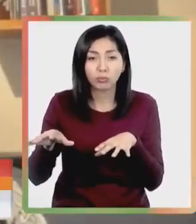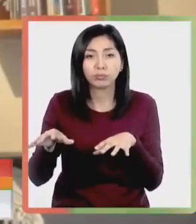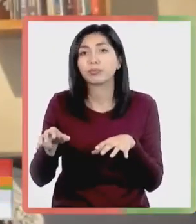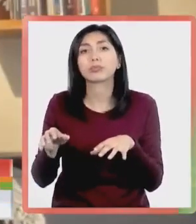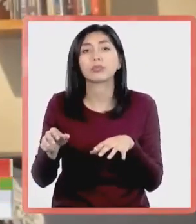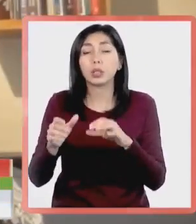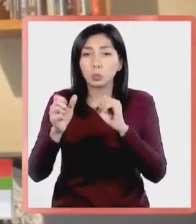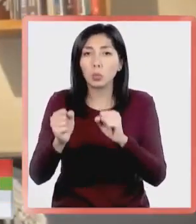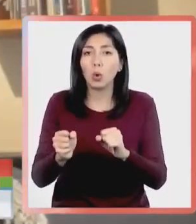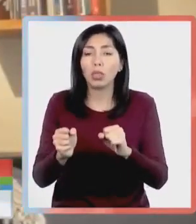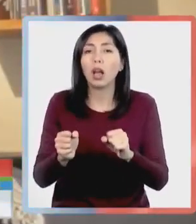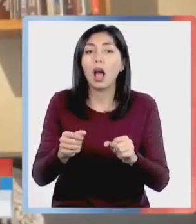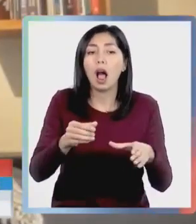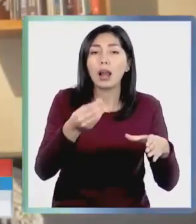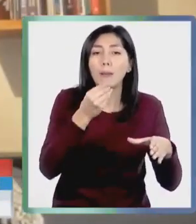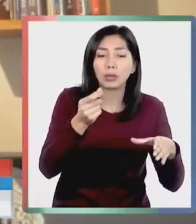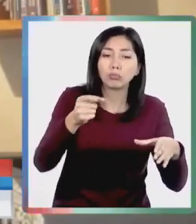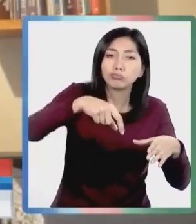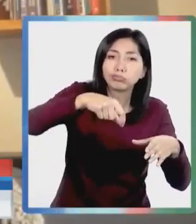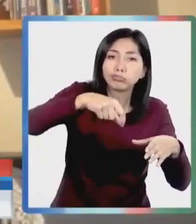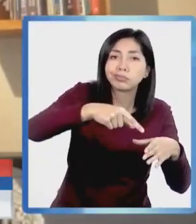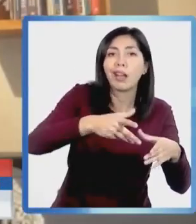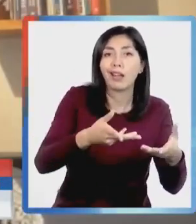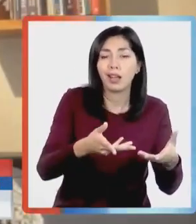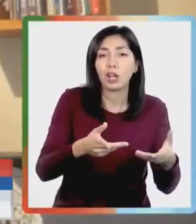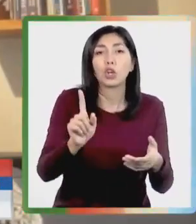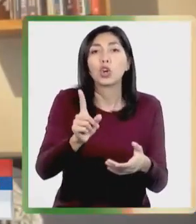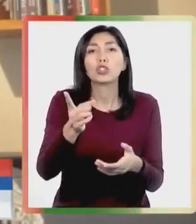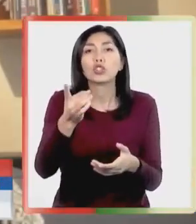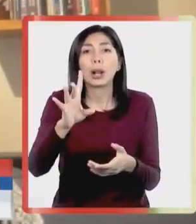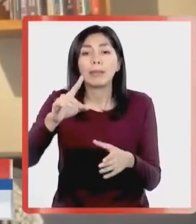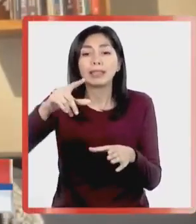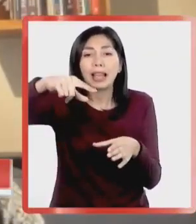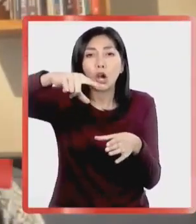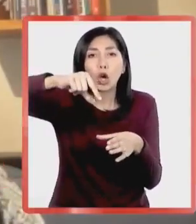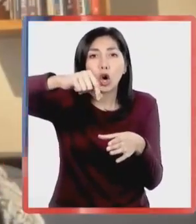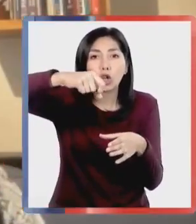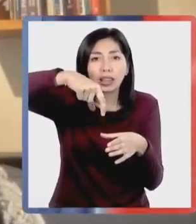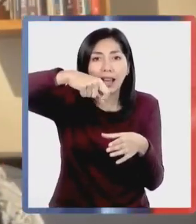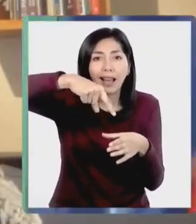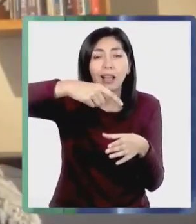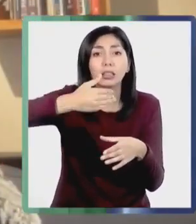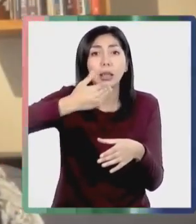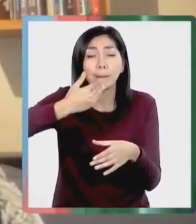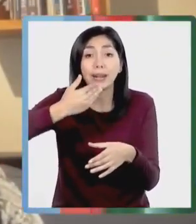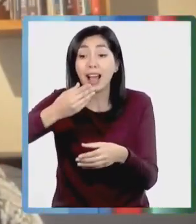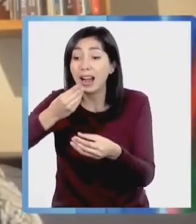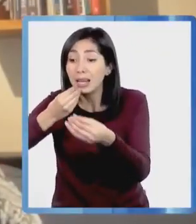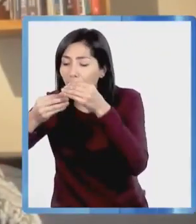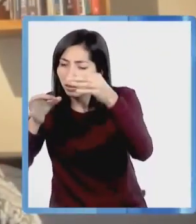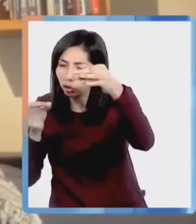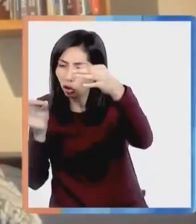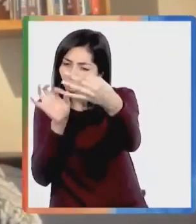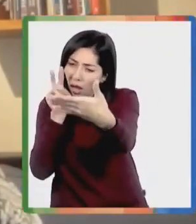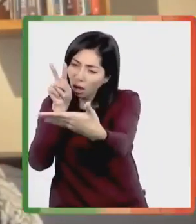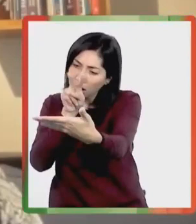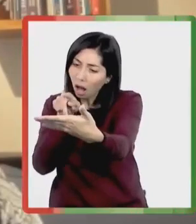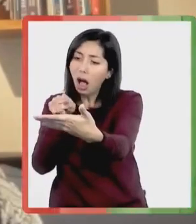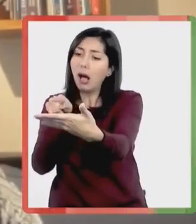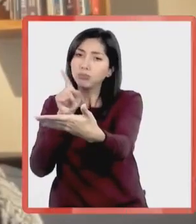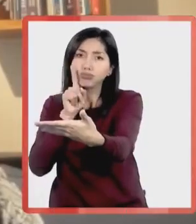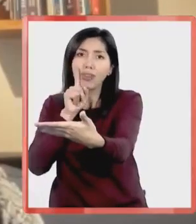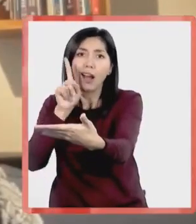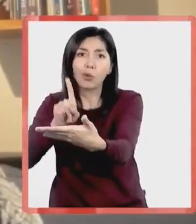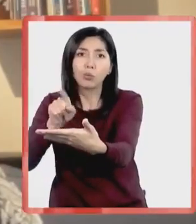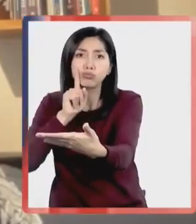productos que pueden estar incorporados a los alimentos. No hay que fijarse solamente en el tema de las gotitas, sino en lo que viene en los alimentos. Hay que recordar